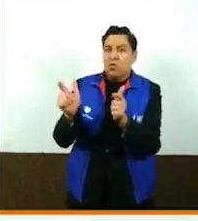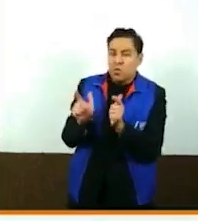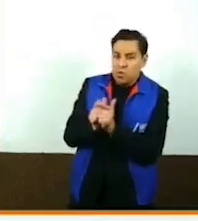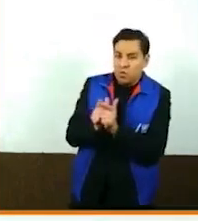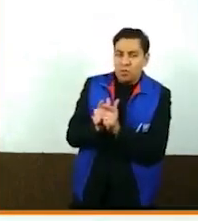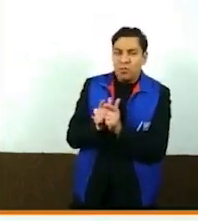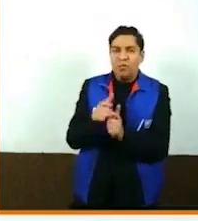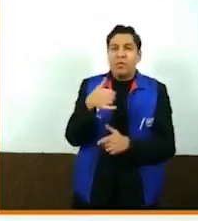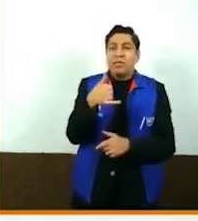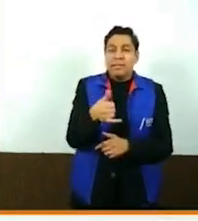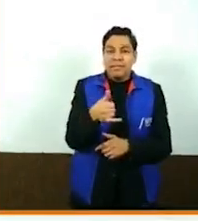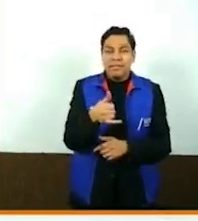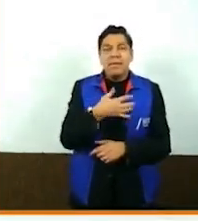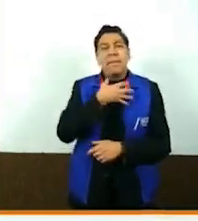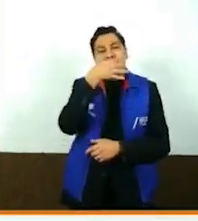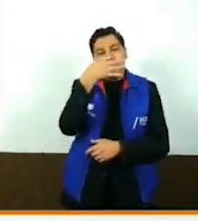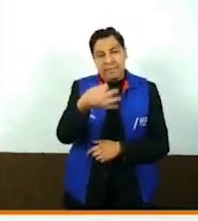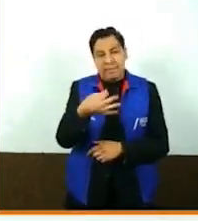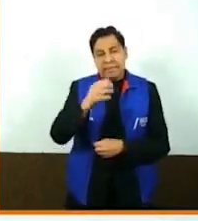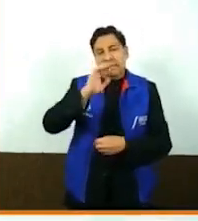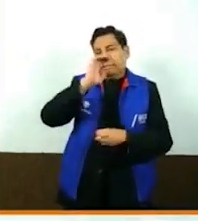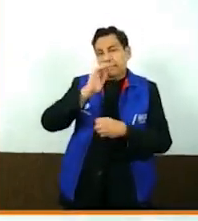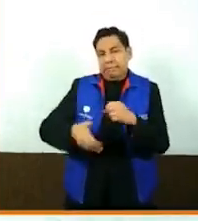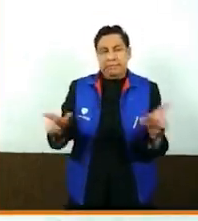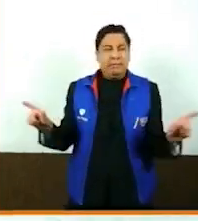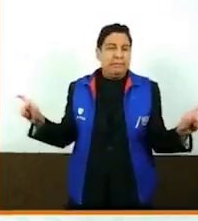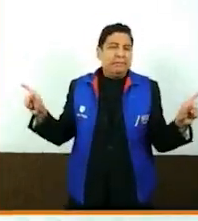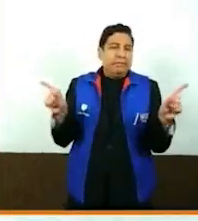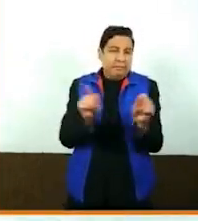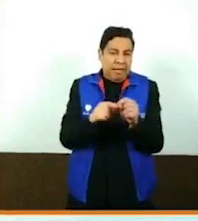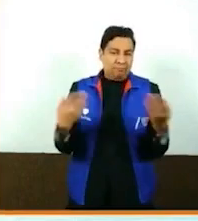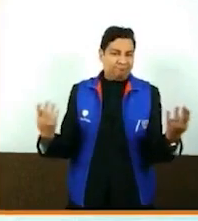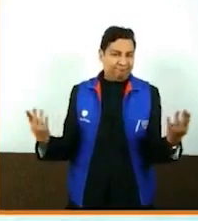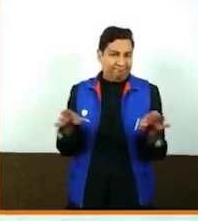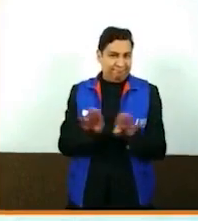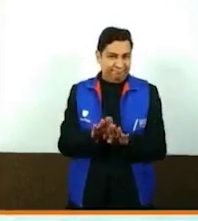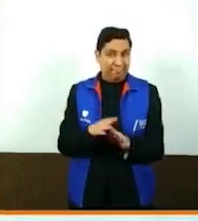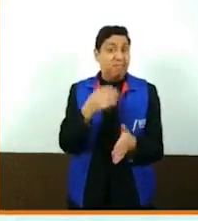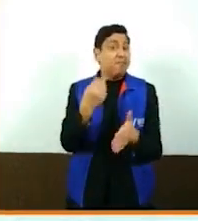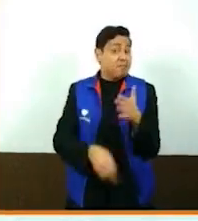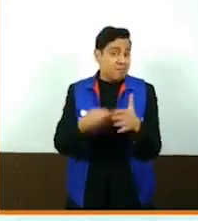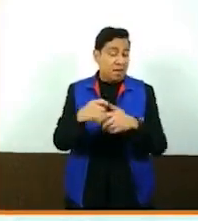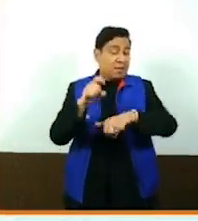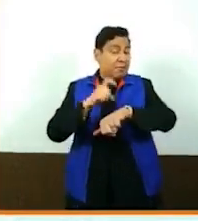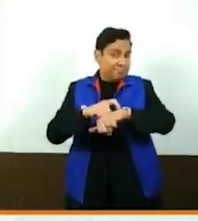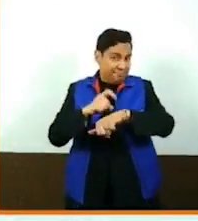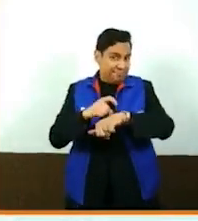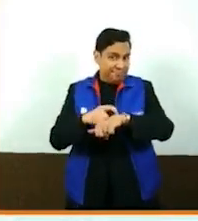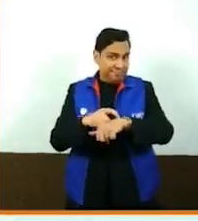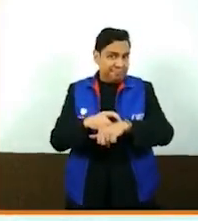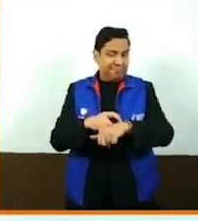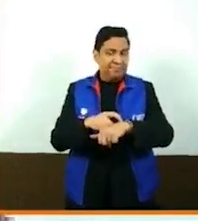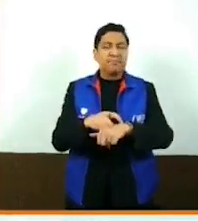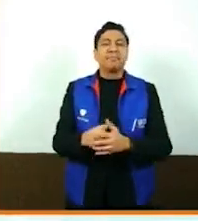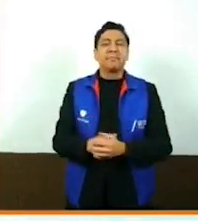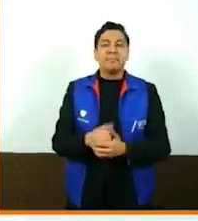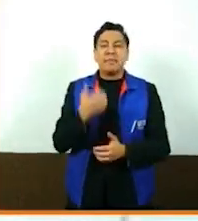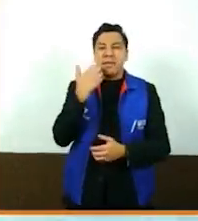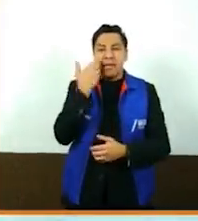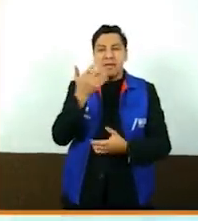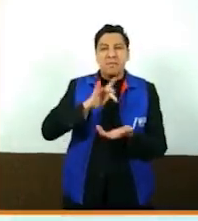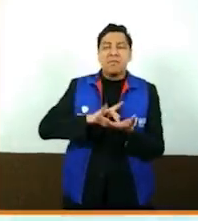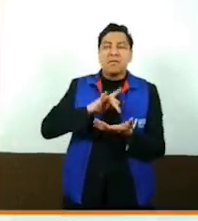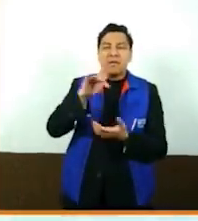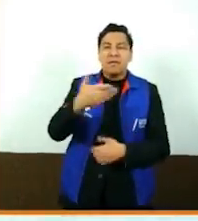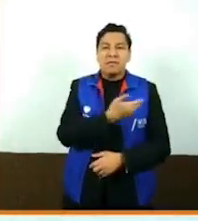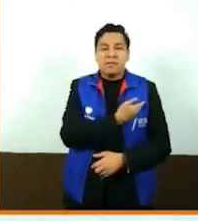acreditados. Y nuestro mensaje de cierre. De clausura. Entonces, todavía tenemos un periodo por recorrer. Entonces, queremos agradecer